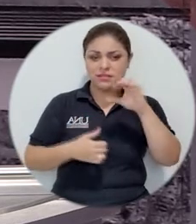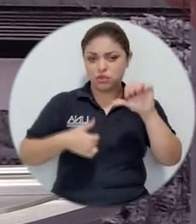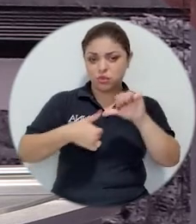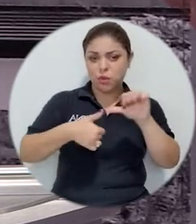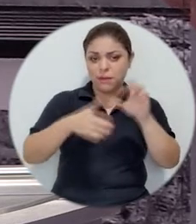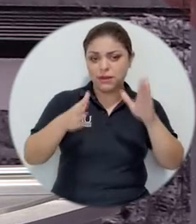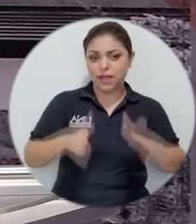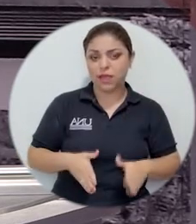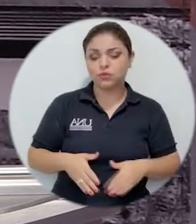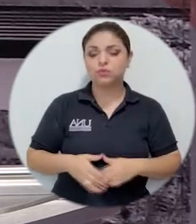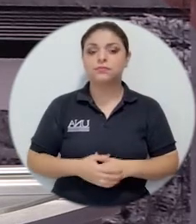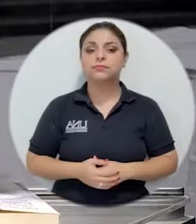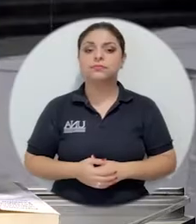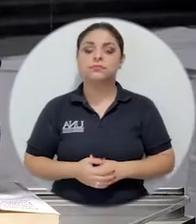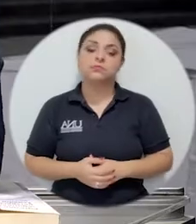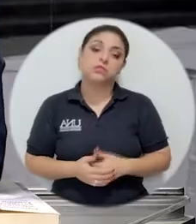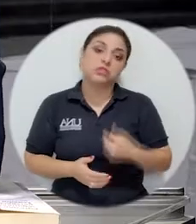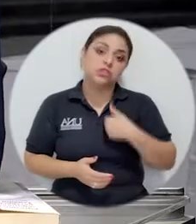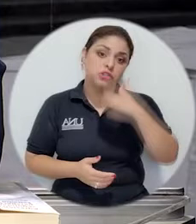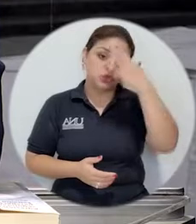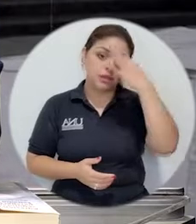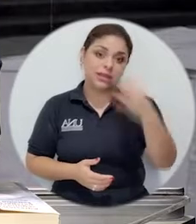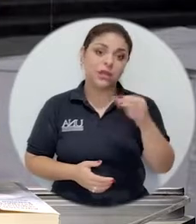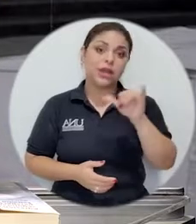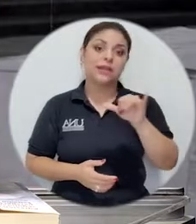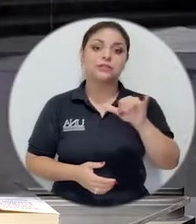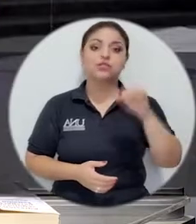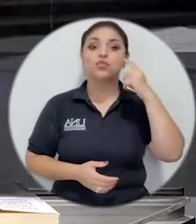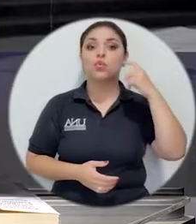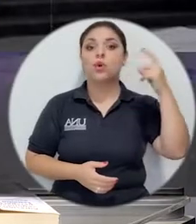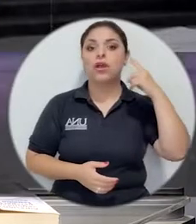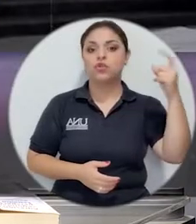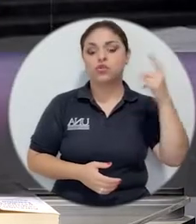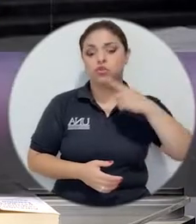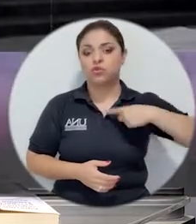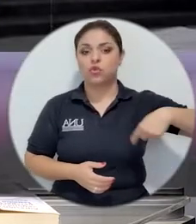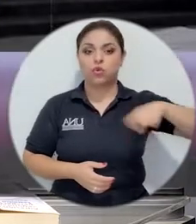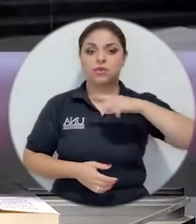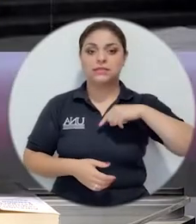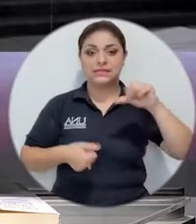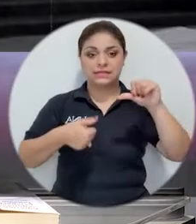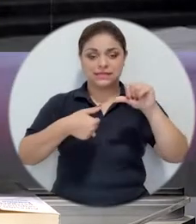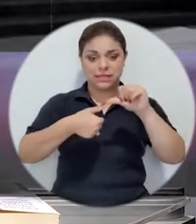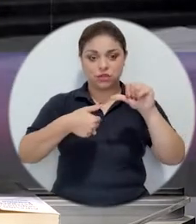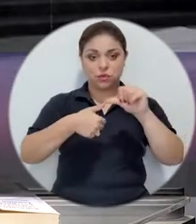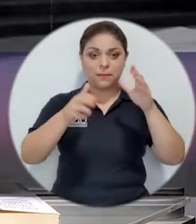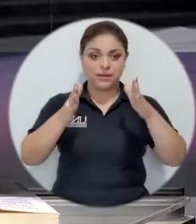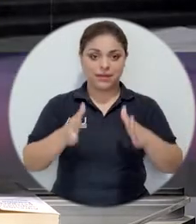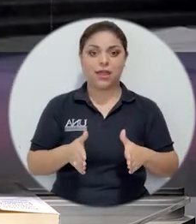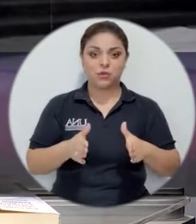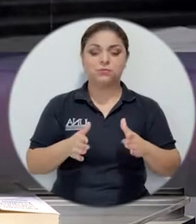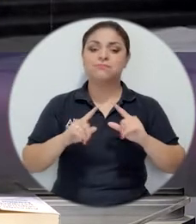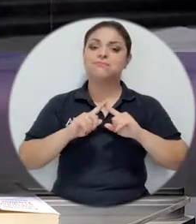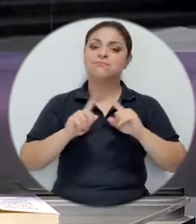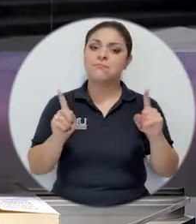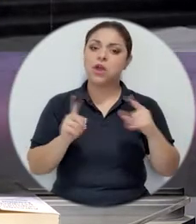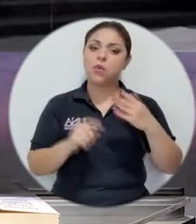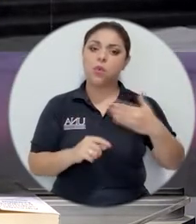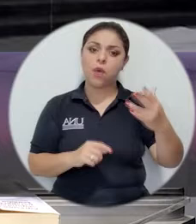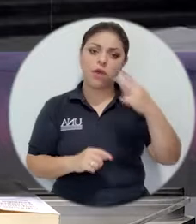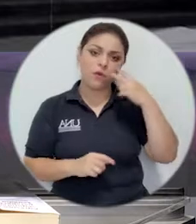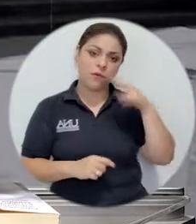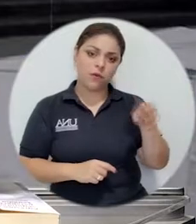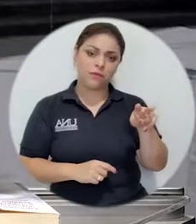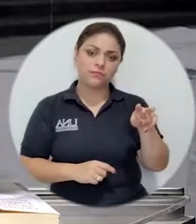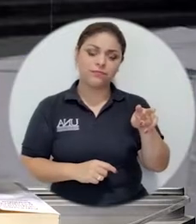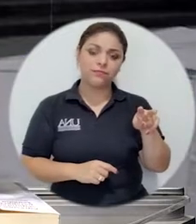centroamericanos. Yo considero que eso es una aspiración, ¿verdad?, que deberíamos tener todos y todas como centroamericanos y como centroamericanas.